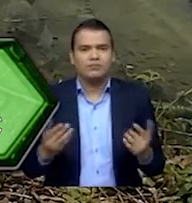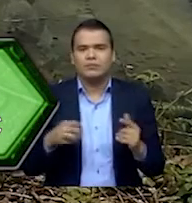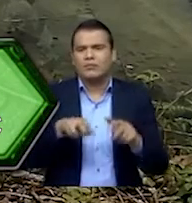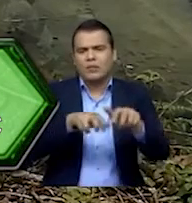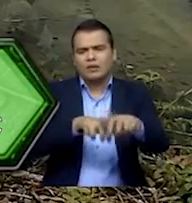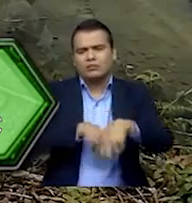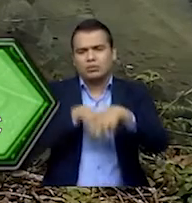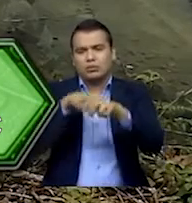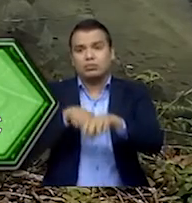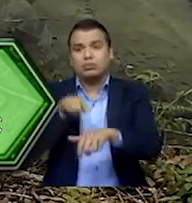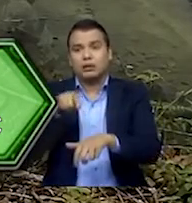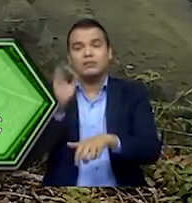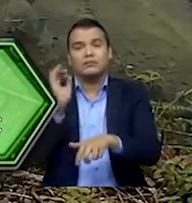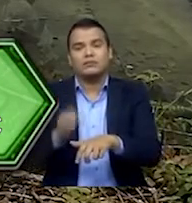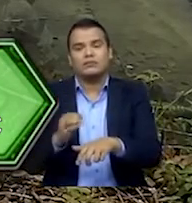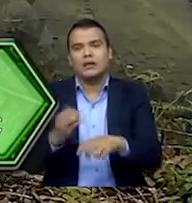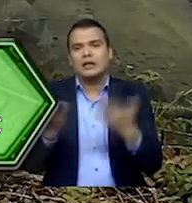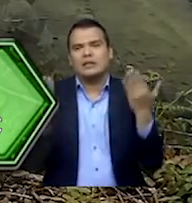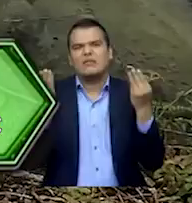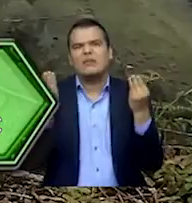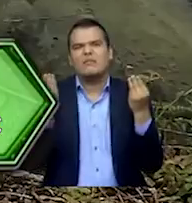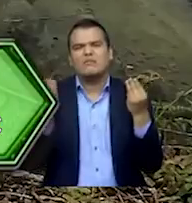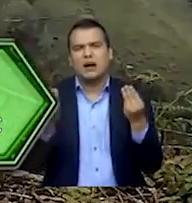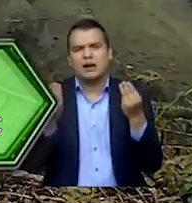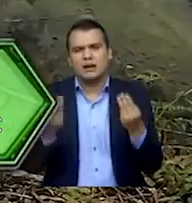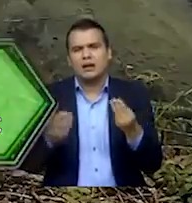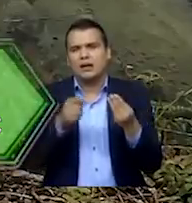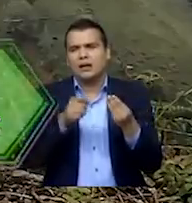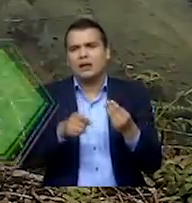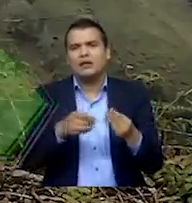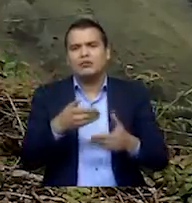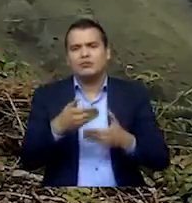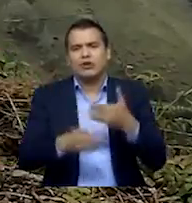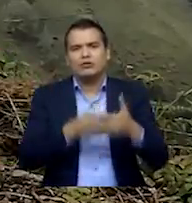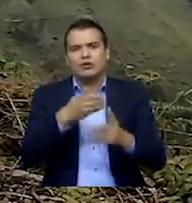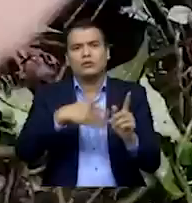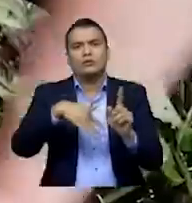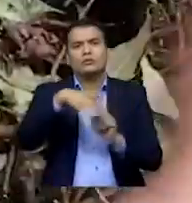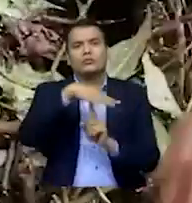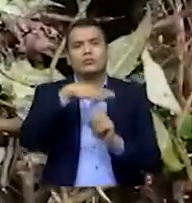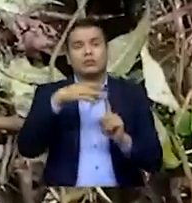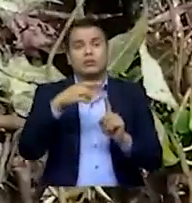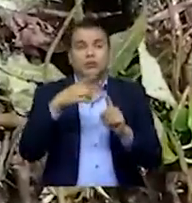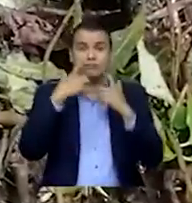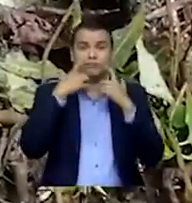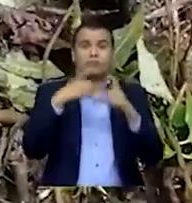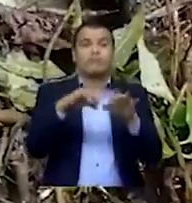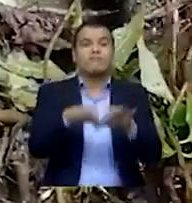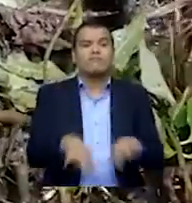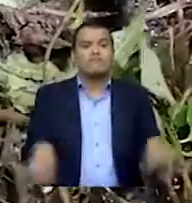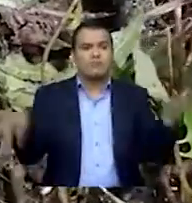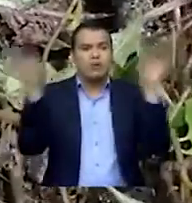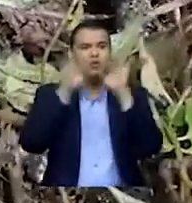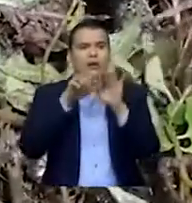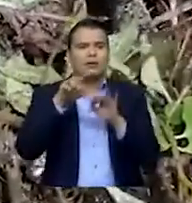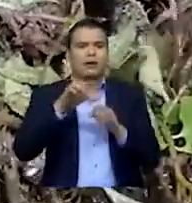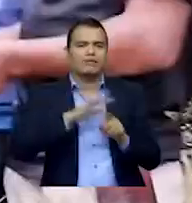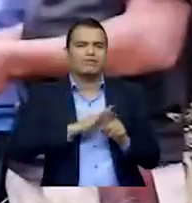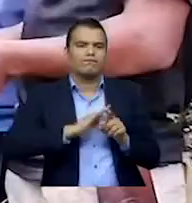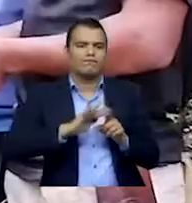biológicos que en cierto punto se han perdido y que son corredores biológicos importantísimos para diferentes especies